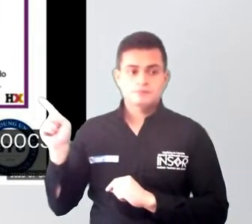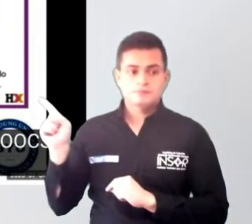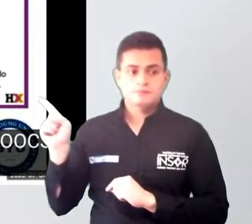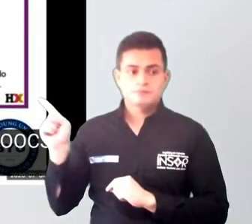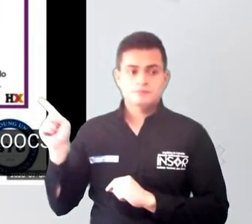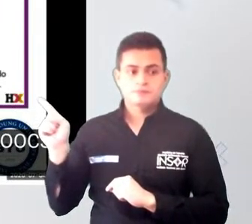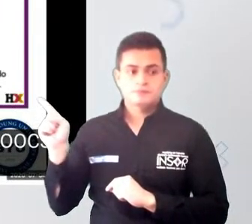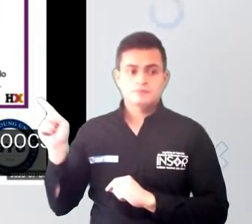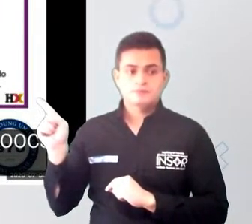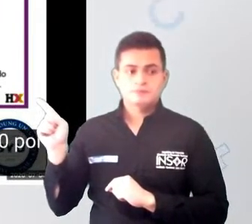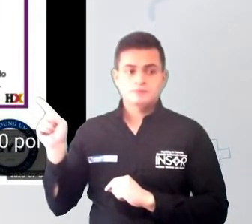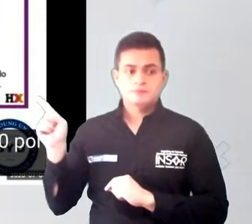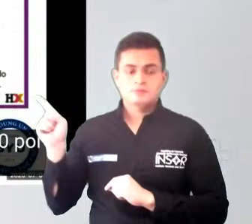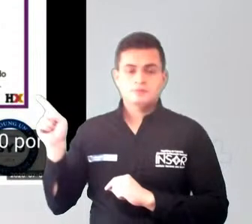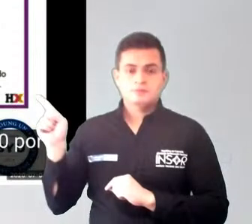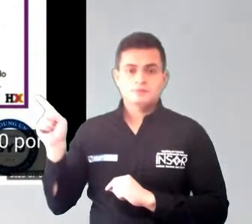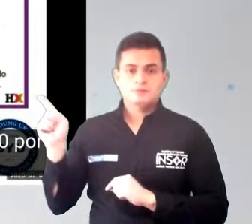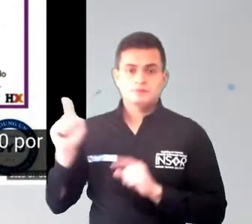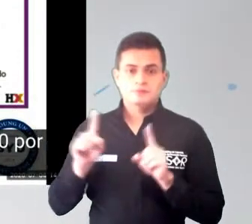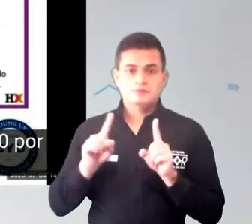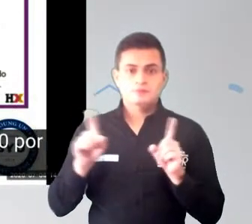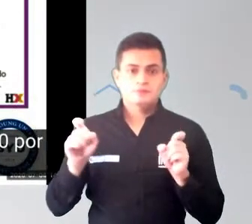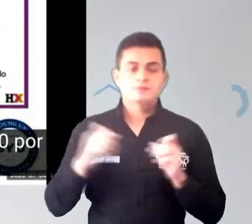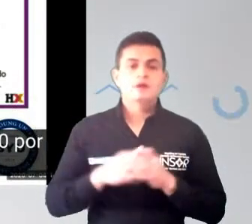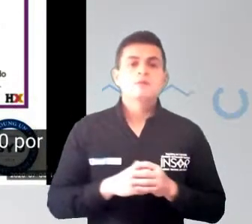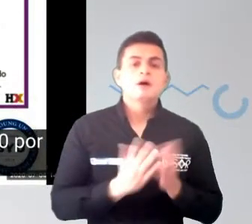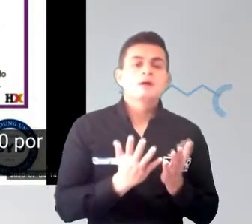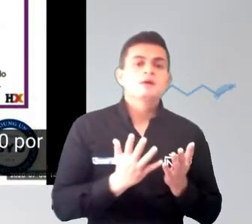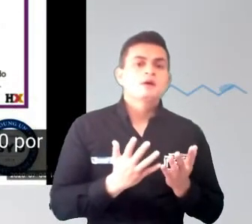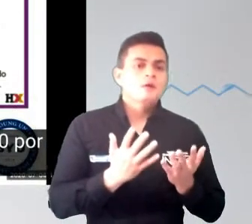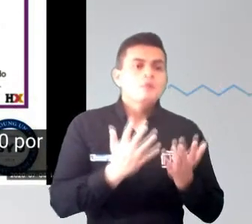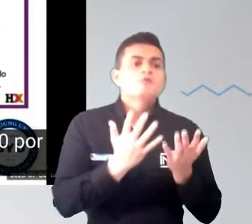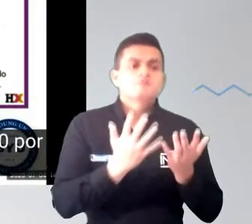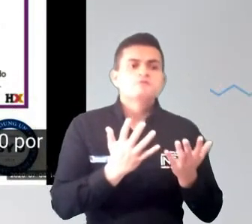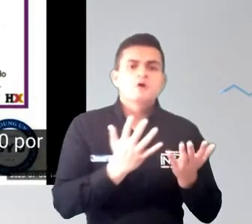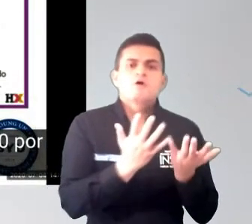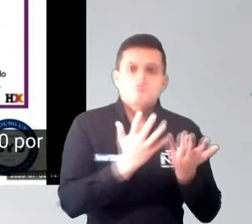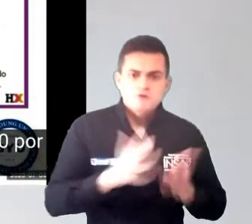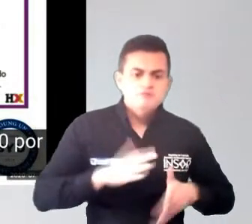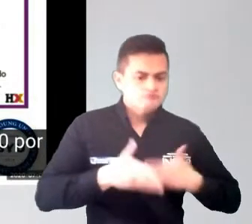finalización para estos MOOCs están entre